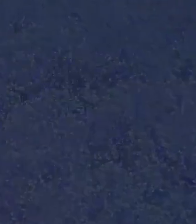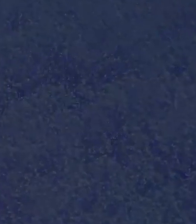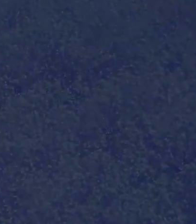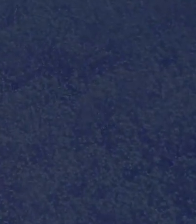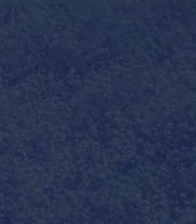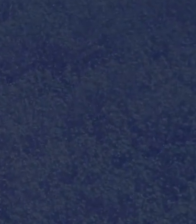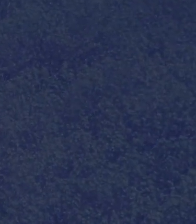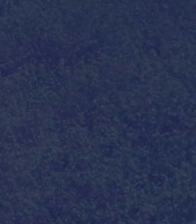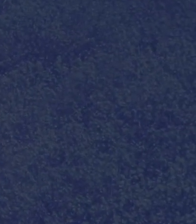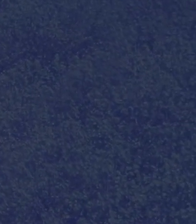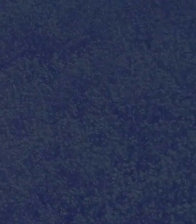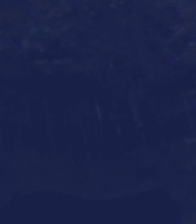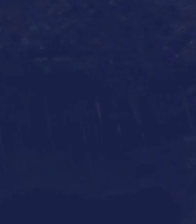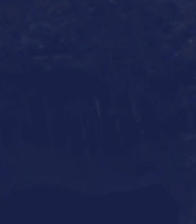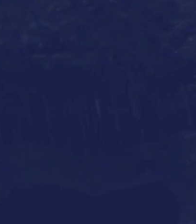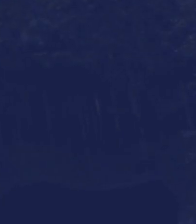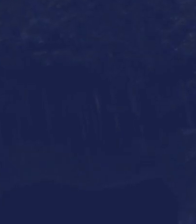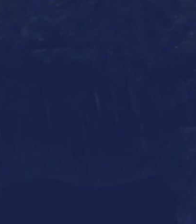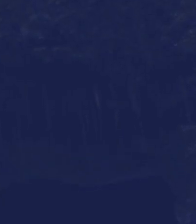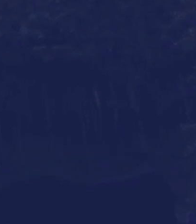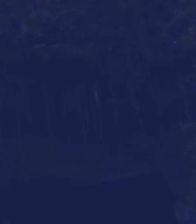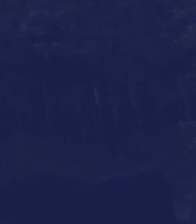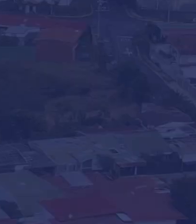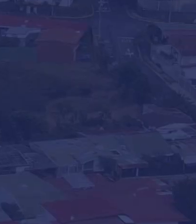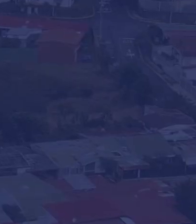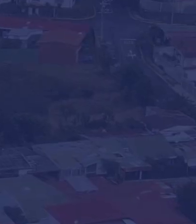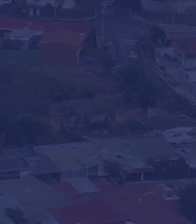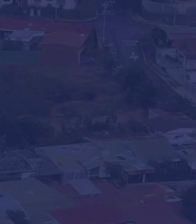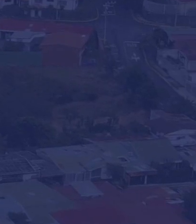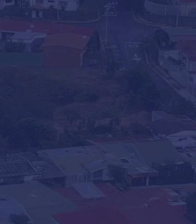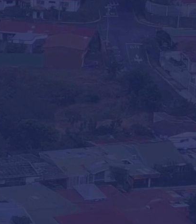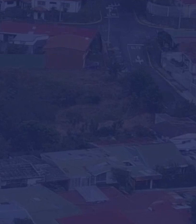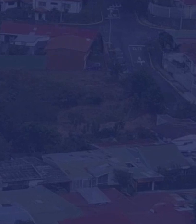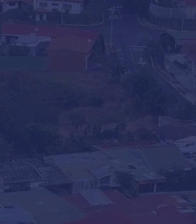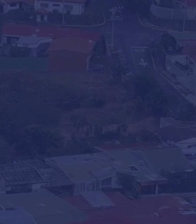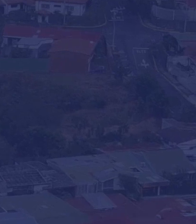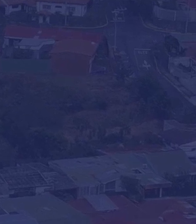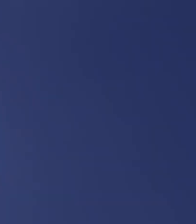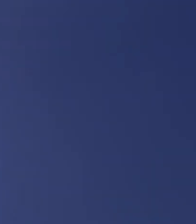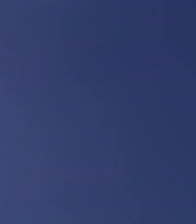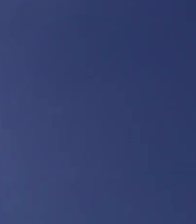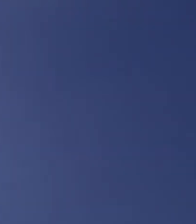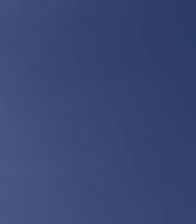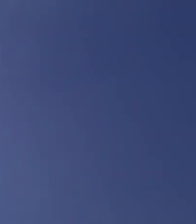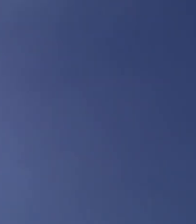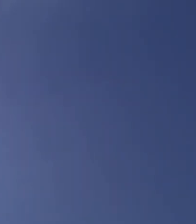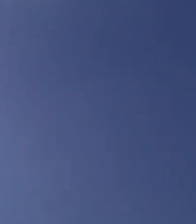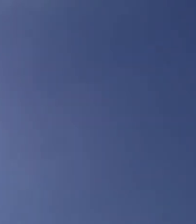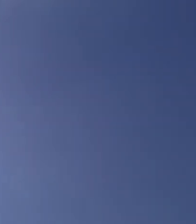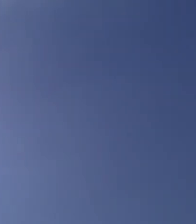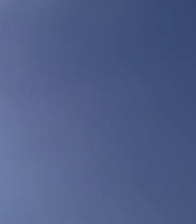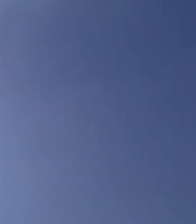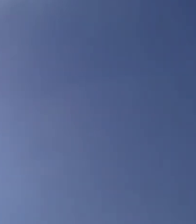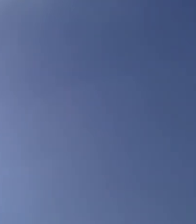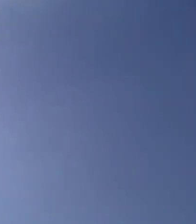un firme propósito: que la próxima generación crezca en un país mejor.